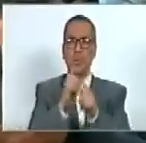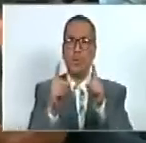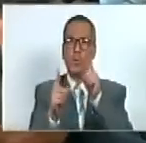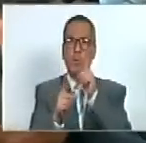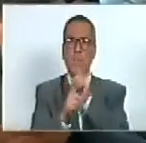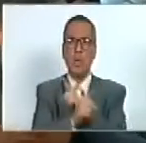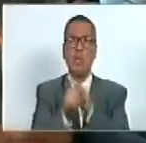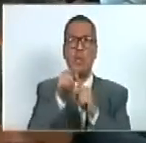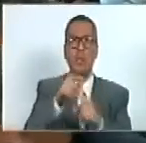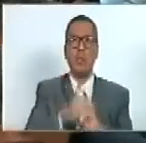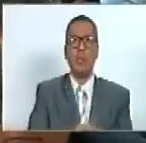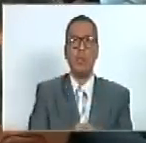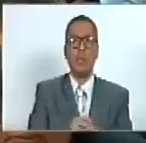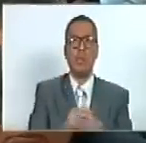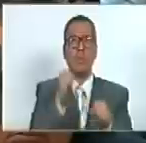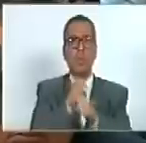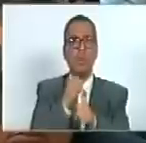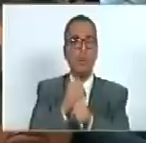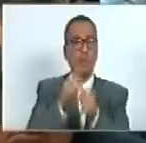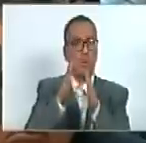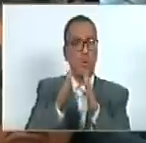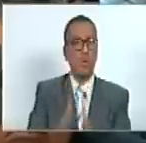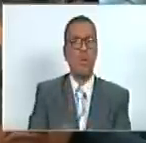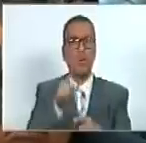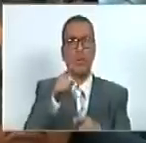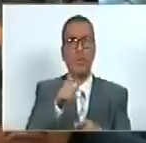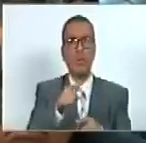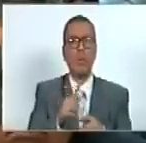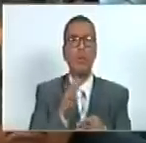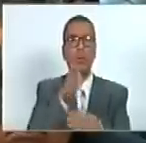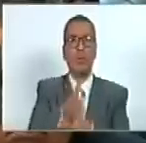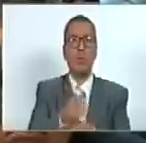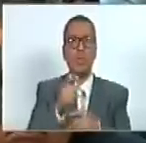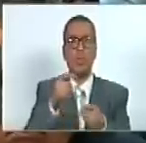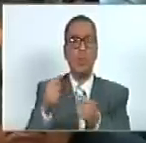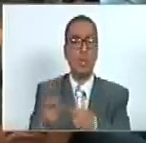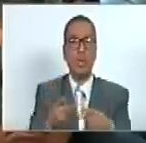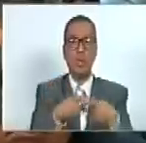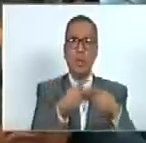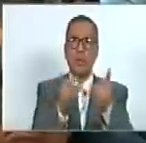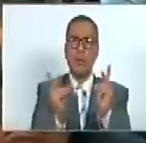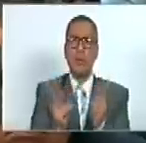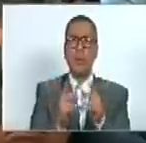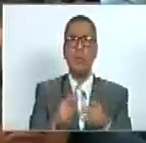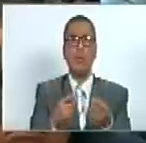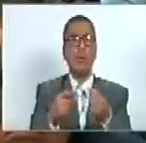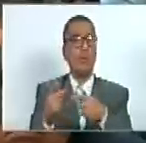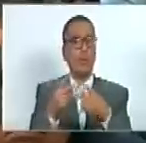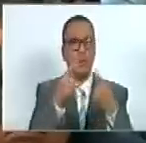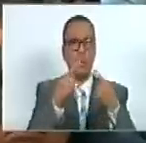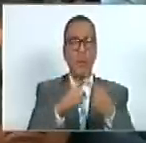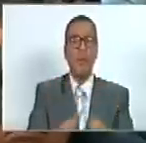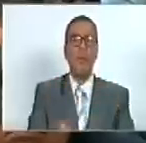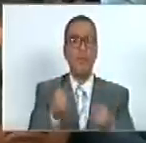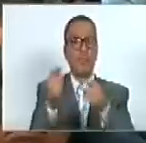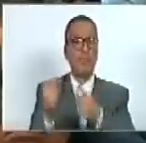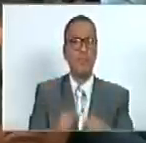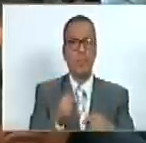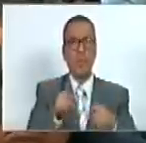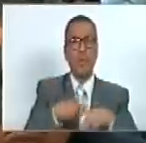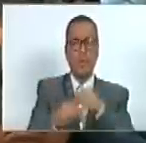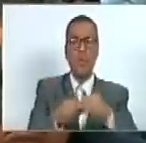reconversión para que los trabajadores que están dentro de la administración pública y la administración privada